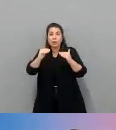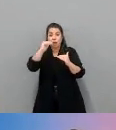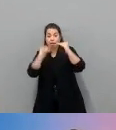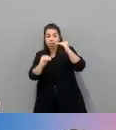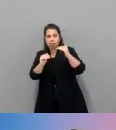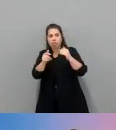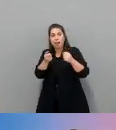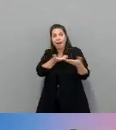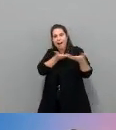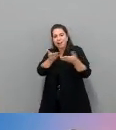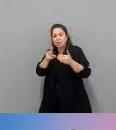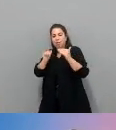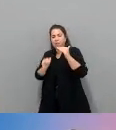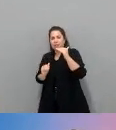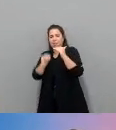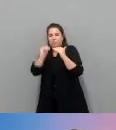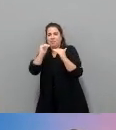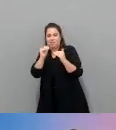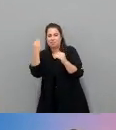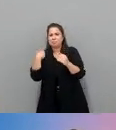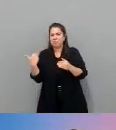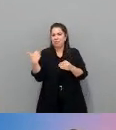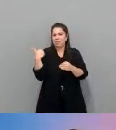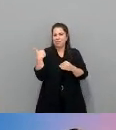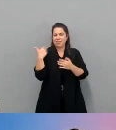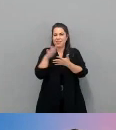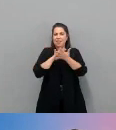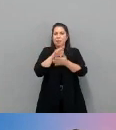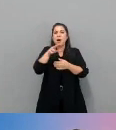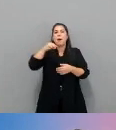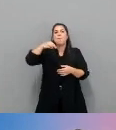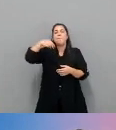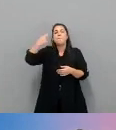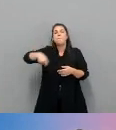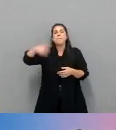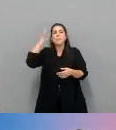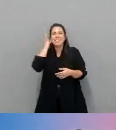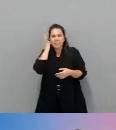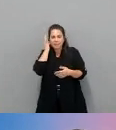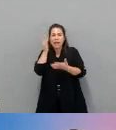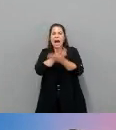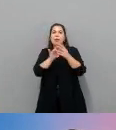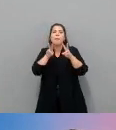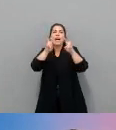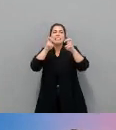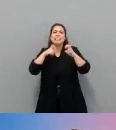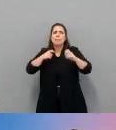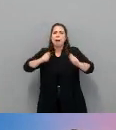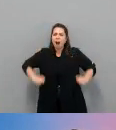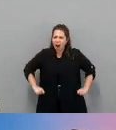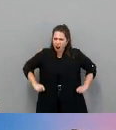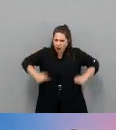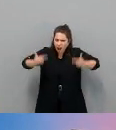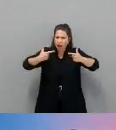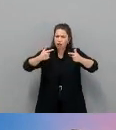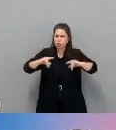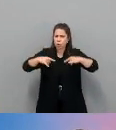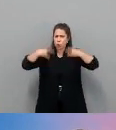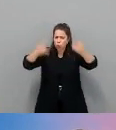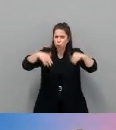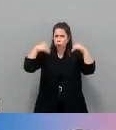Lo que hablaba justamente hace unos minutos la presidenta Manuela, que hablaba del sobrecoste que supone para las